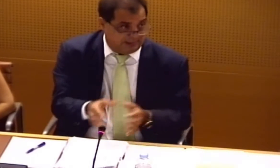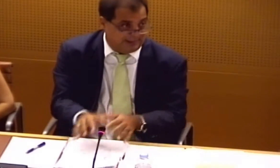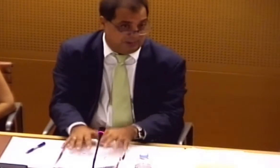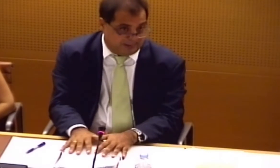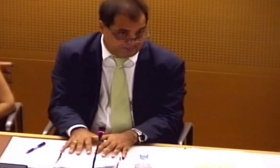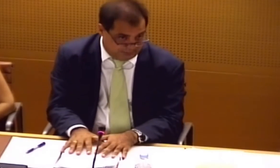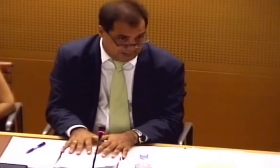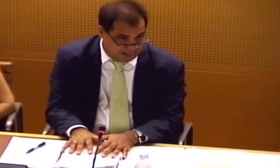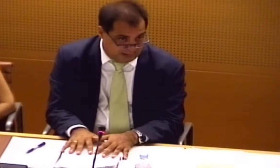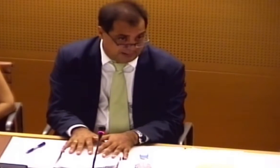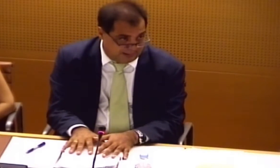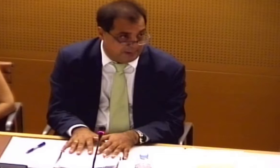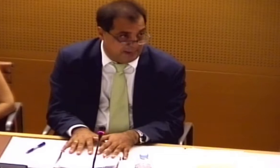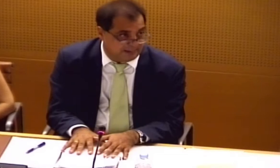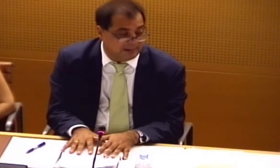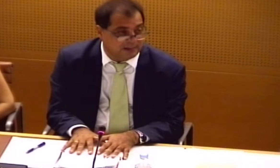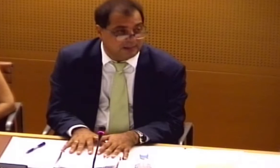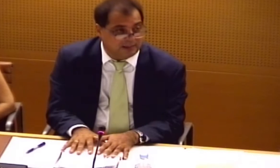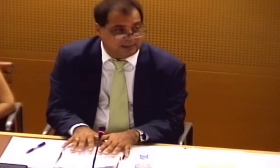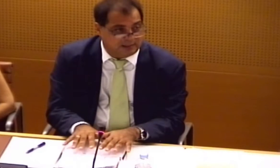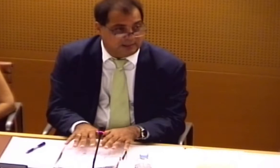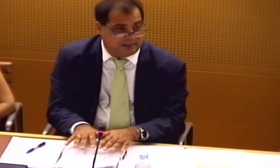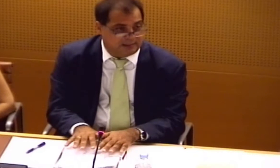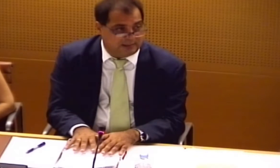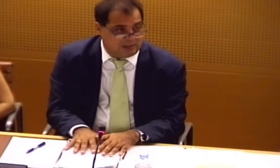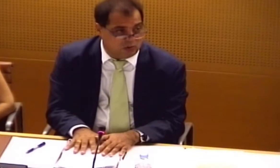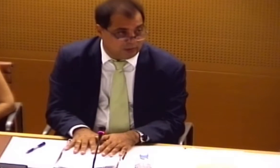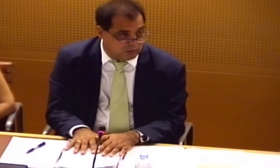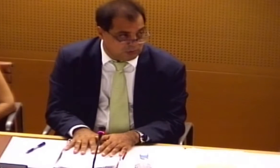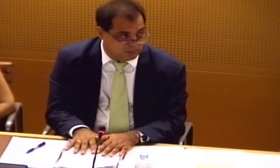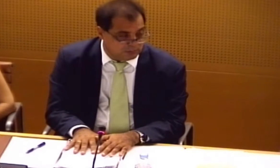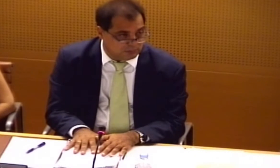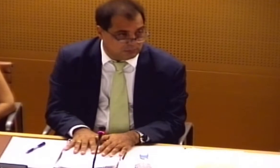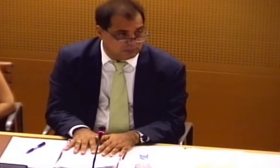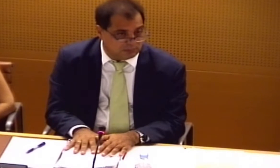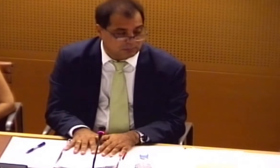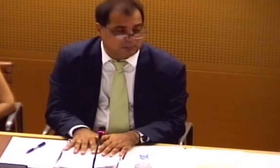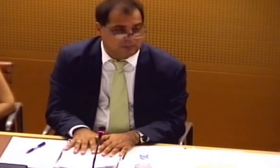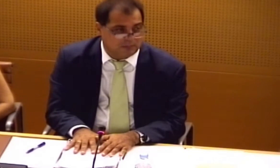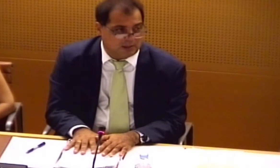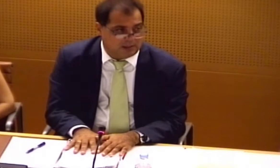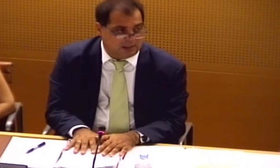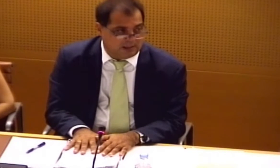ya salva este expediente. Dicho esto,